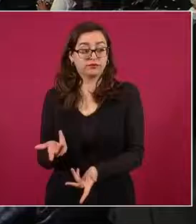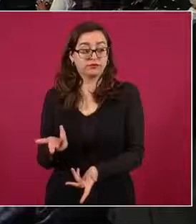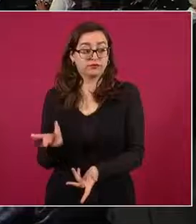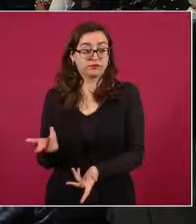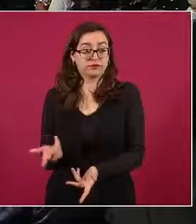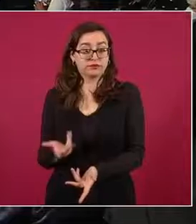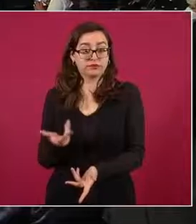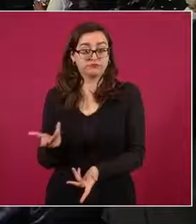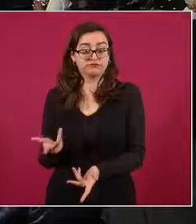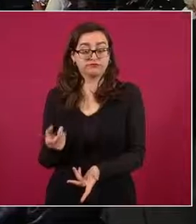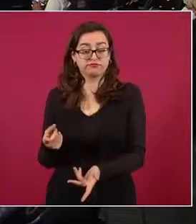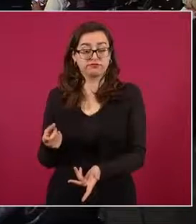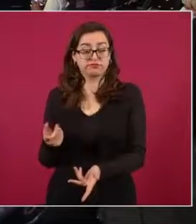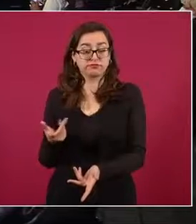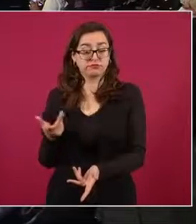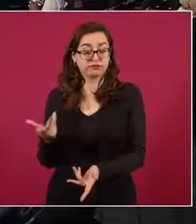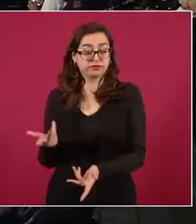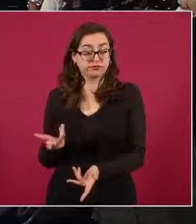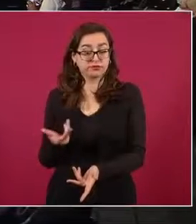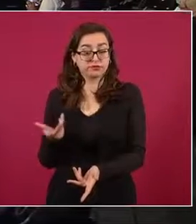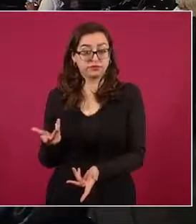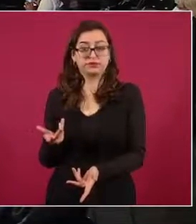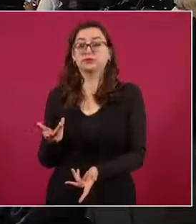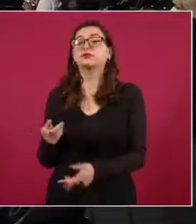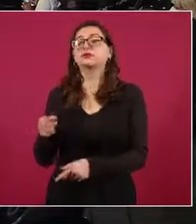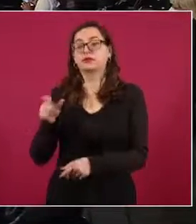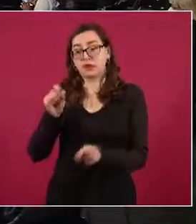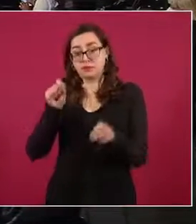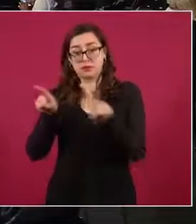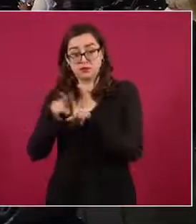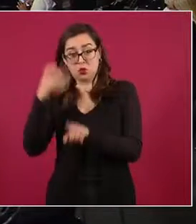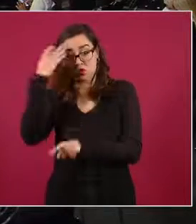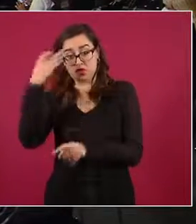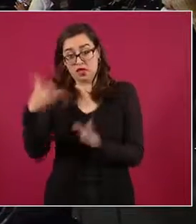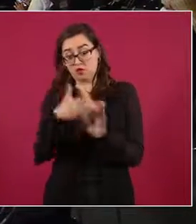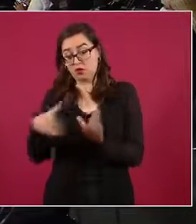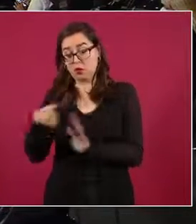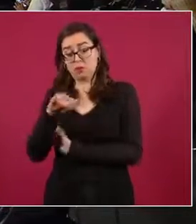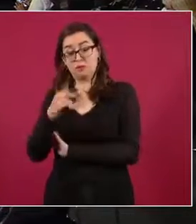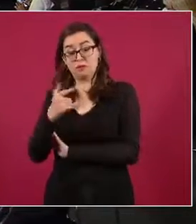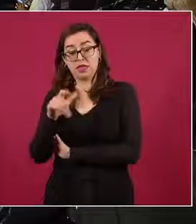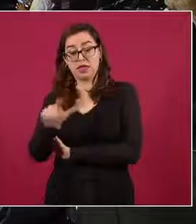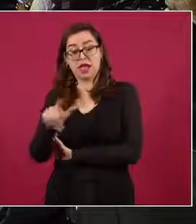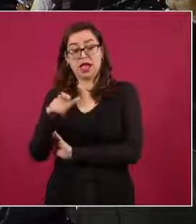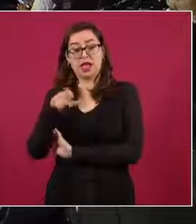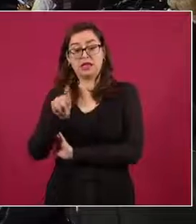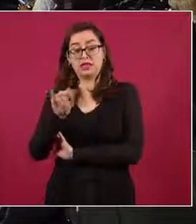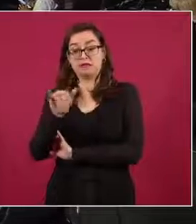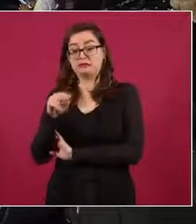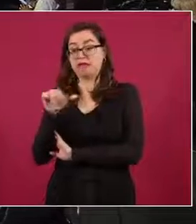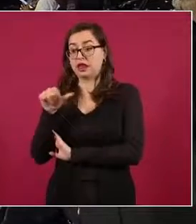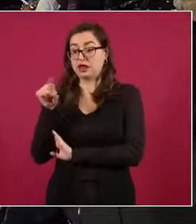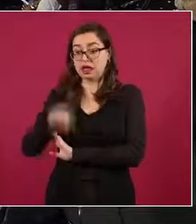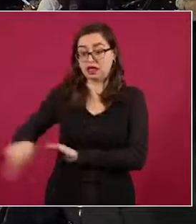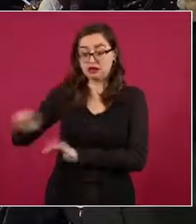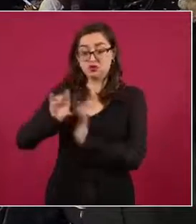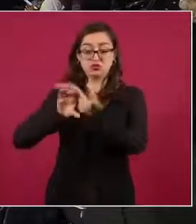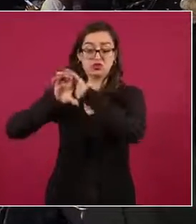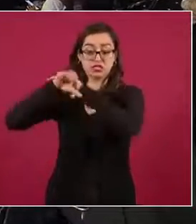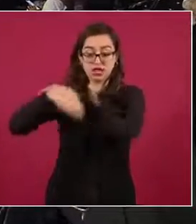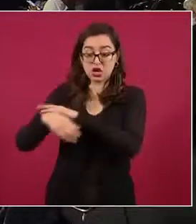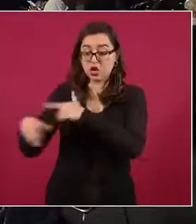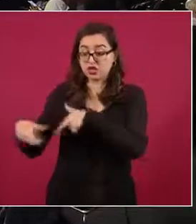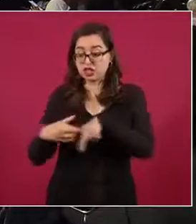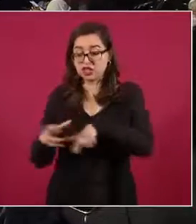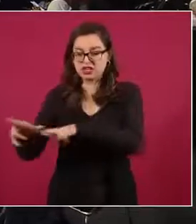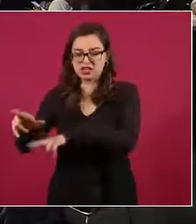durante un periodo de parte de Miguel Quintana Palí han destruido cenotes, perforado subsuelo, modificado